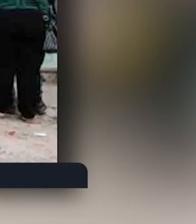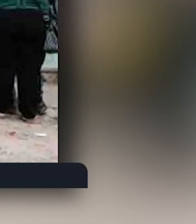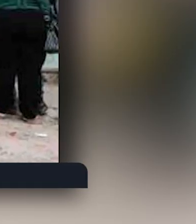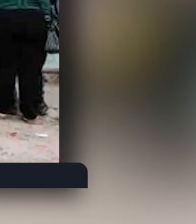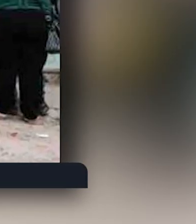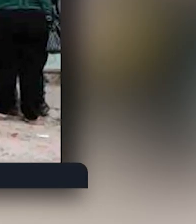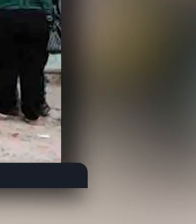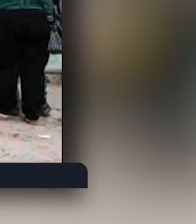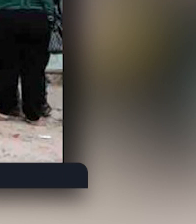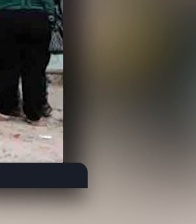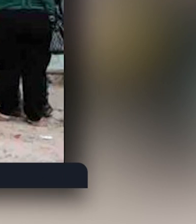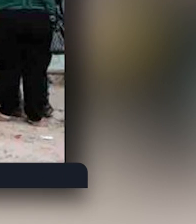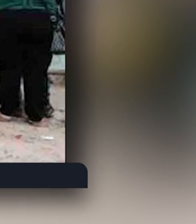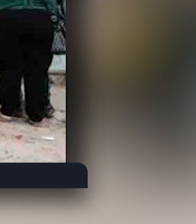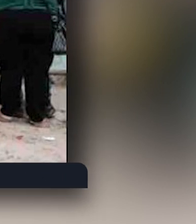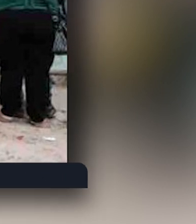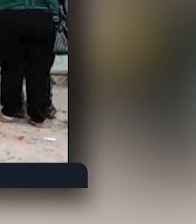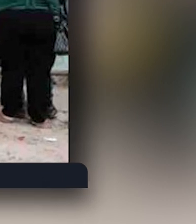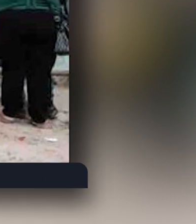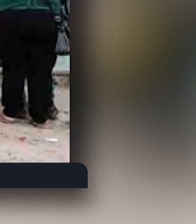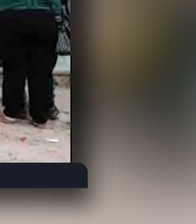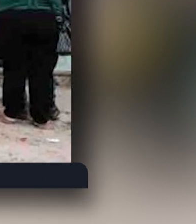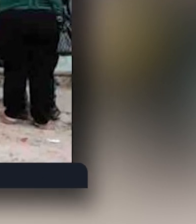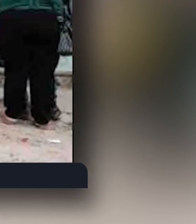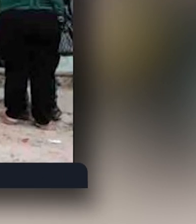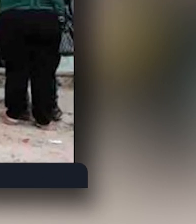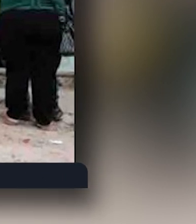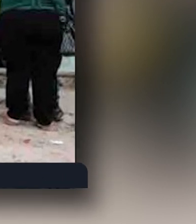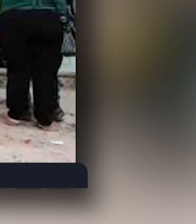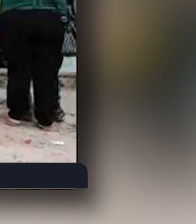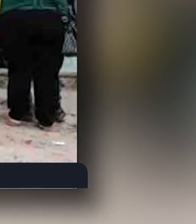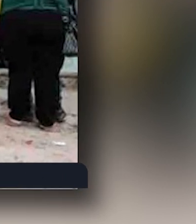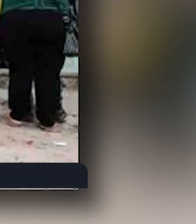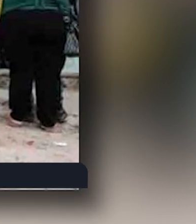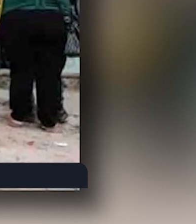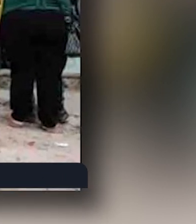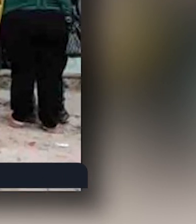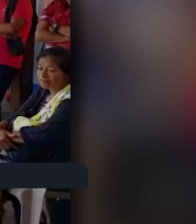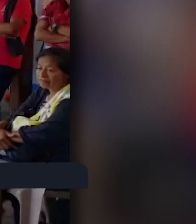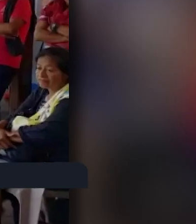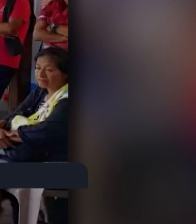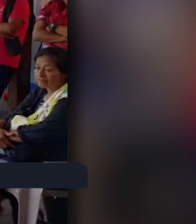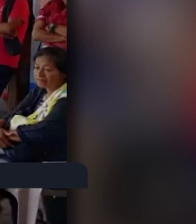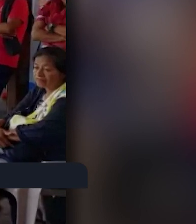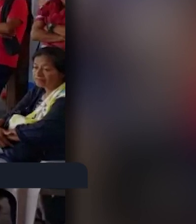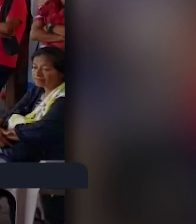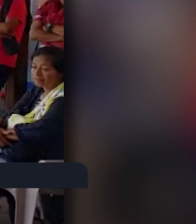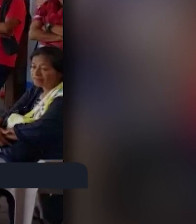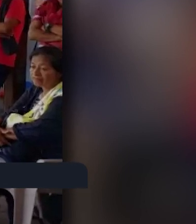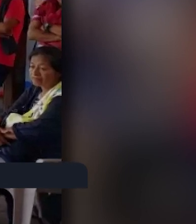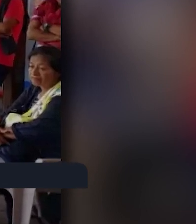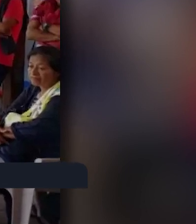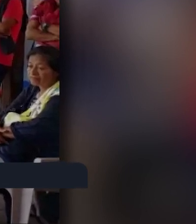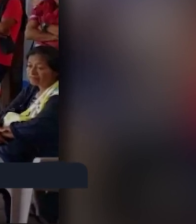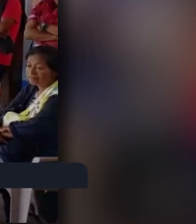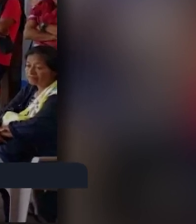61 personas han regresado a sus hogares de forma voluntaria con destinos como Unión frontera monterrico y joco tián mientras